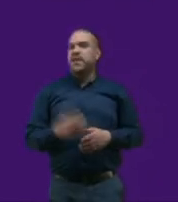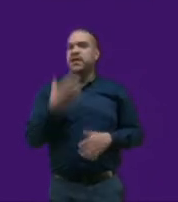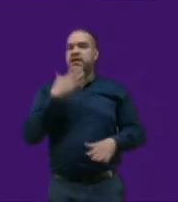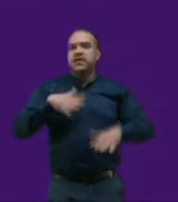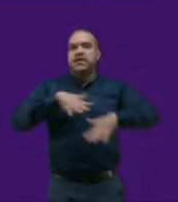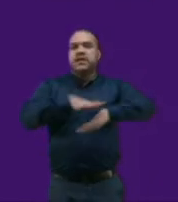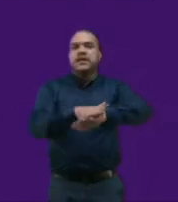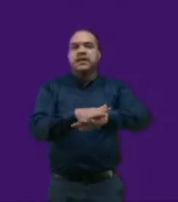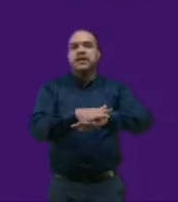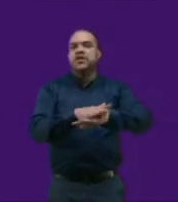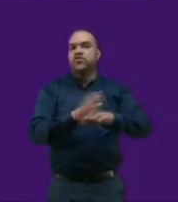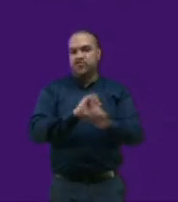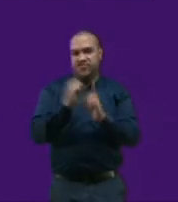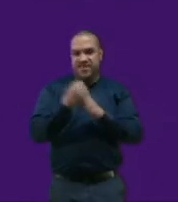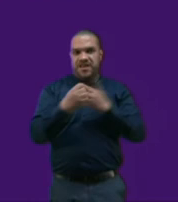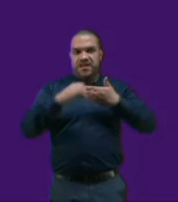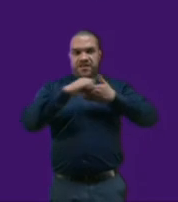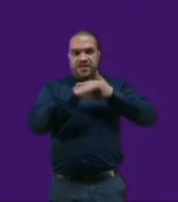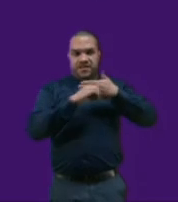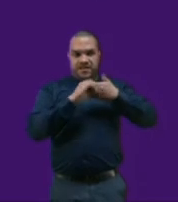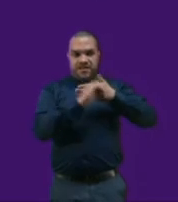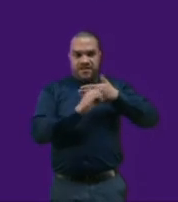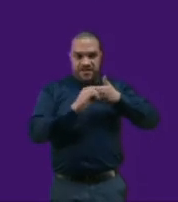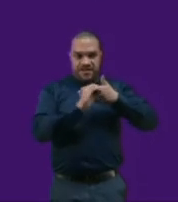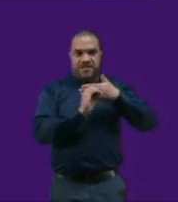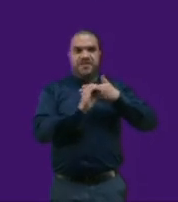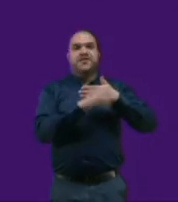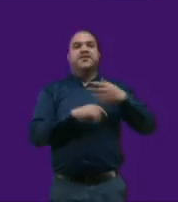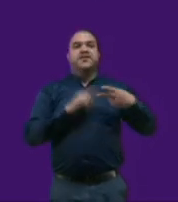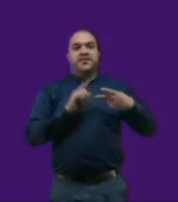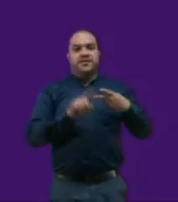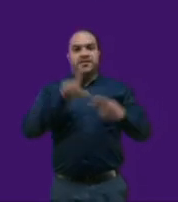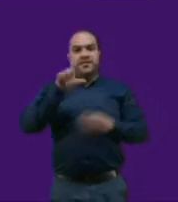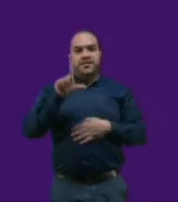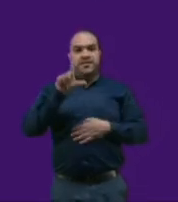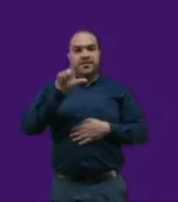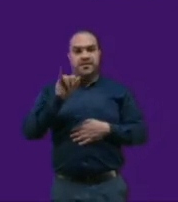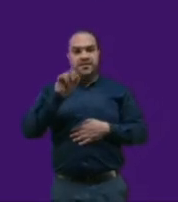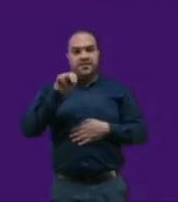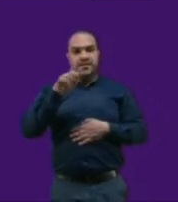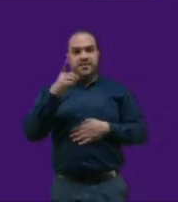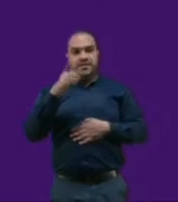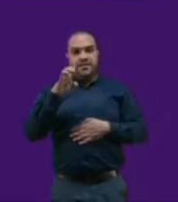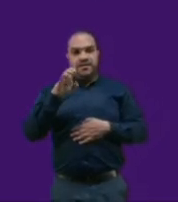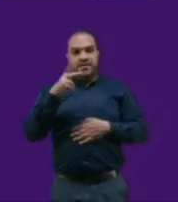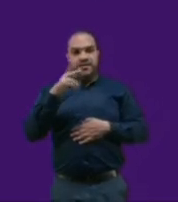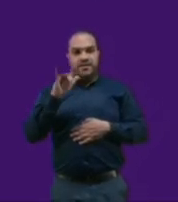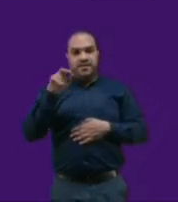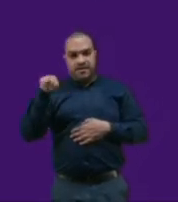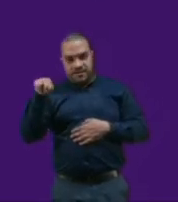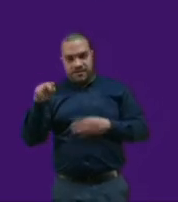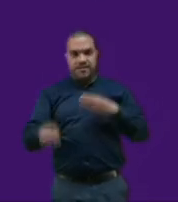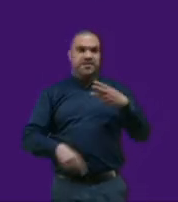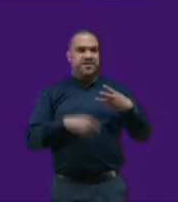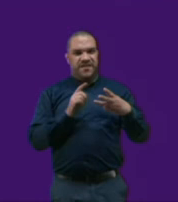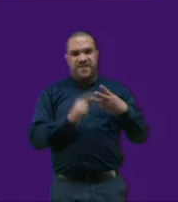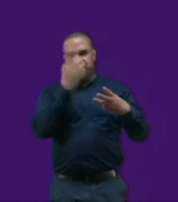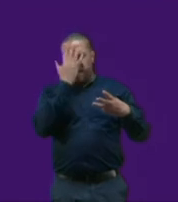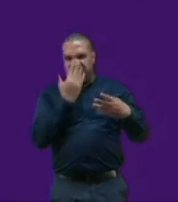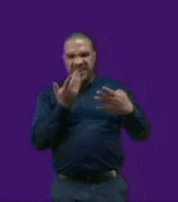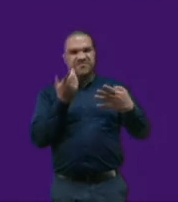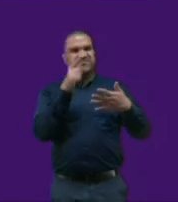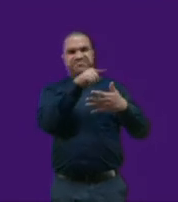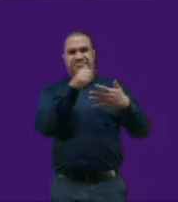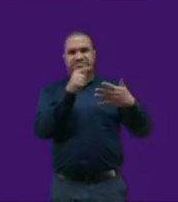LinkedIn, como pues, cualquiera, Facebook, donde pues, todo el tiempo estamos viendo posts y estamos viendo imágenes y estamos